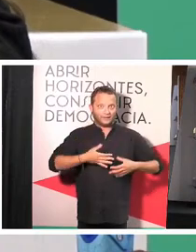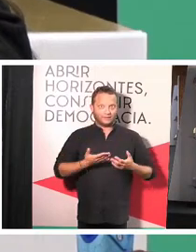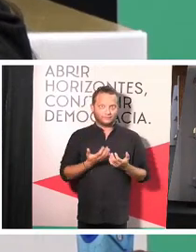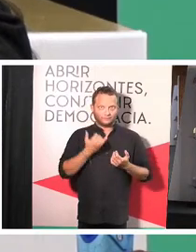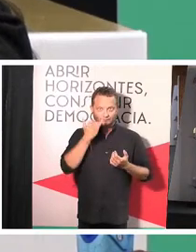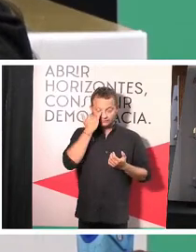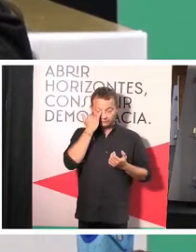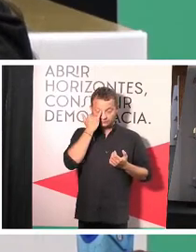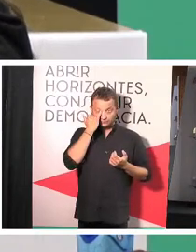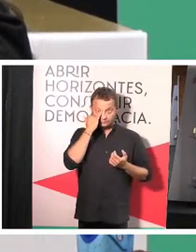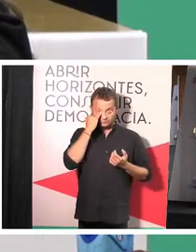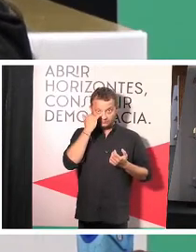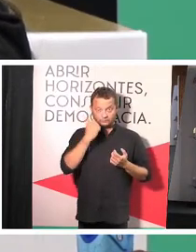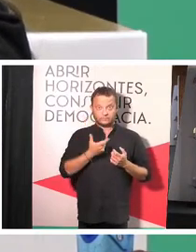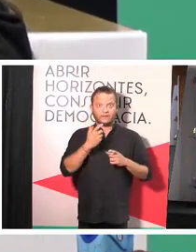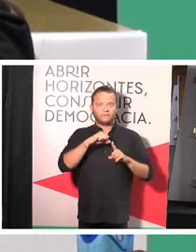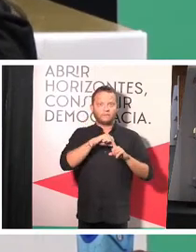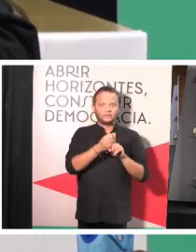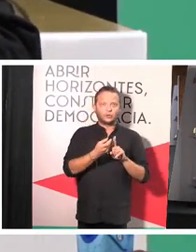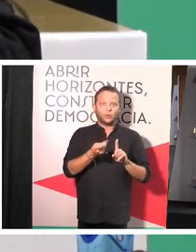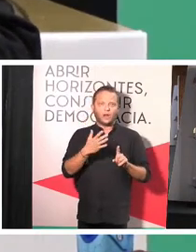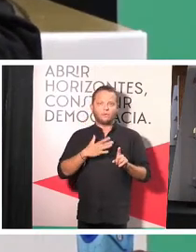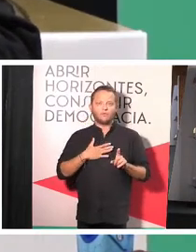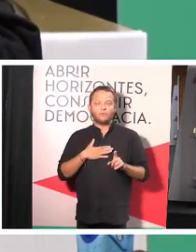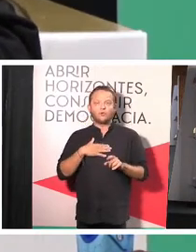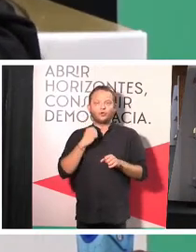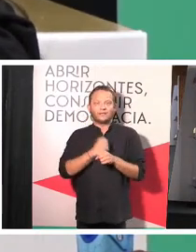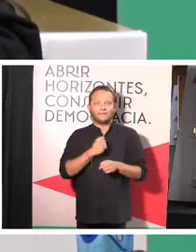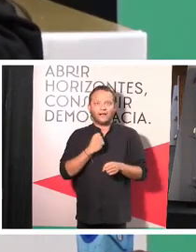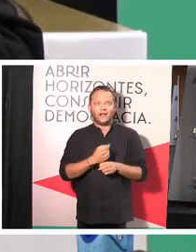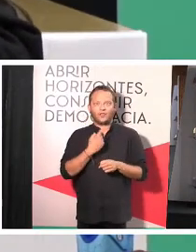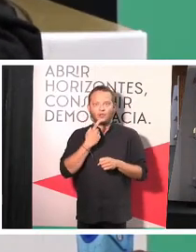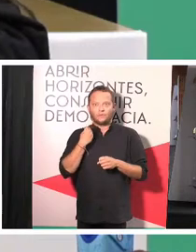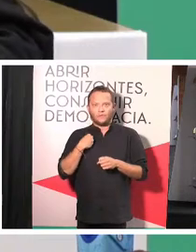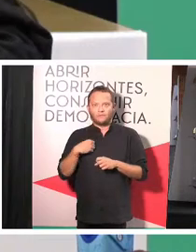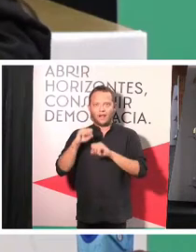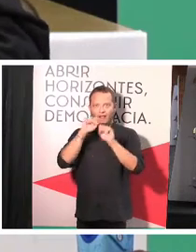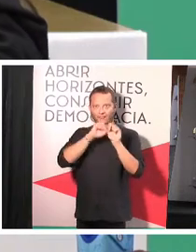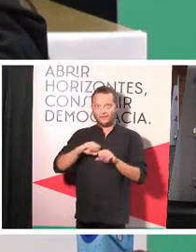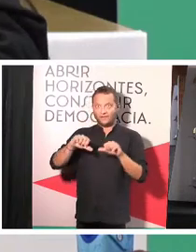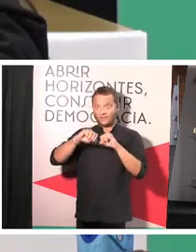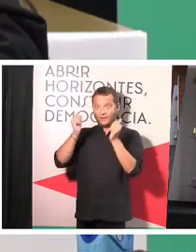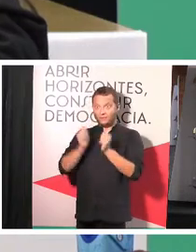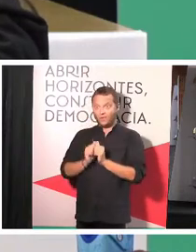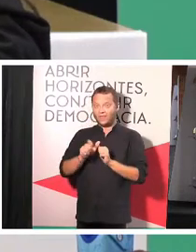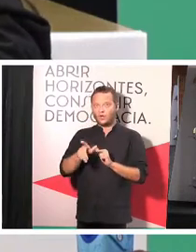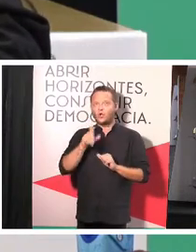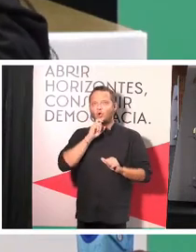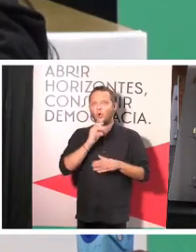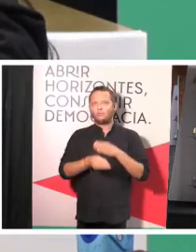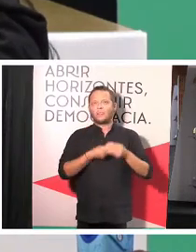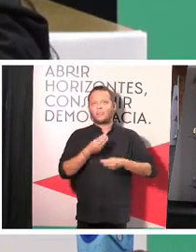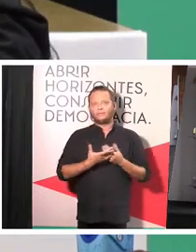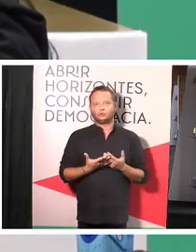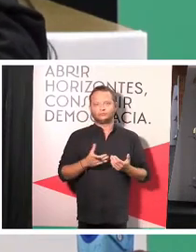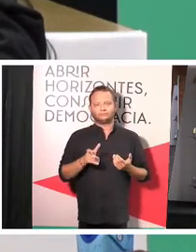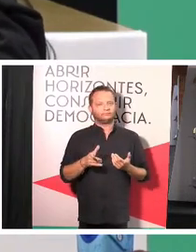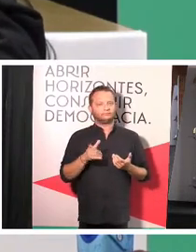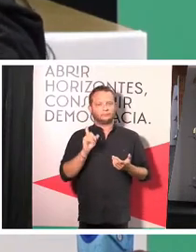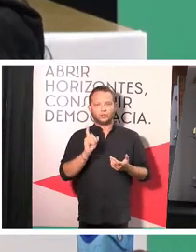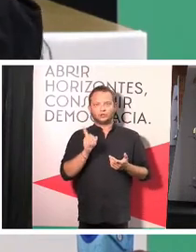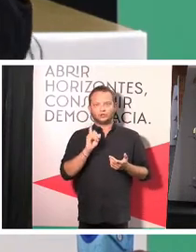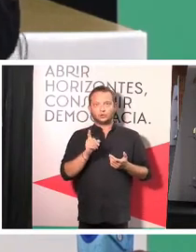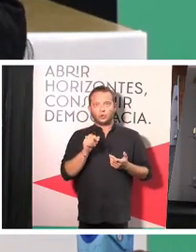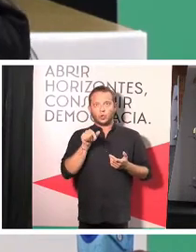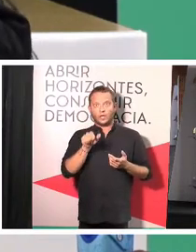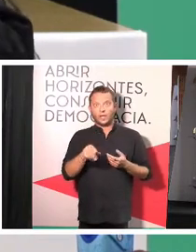Entonces, ¿qué es lo que puede generar más presión? Pues que sea el propio trabajador el que te defienda este modelo. ¿Cómo hacer esto? Pues solo te